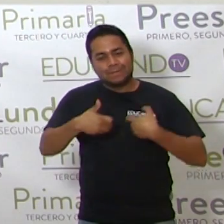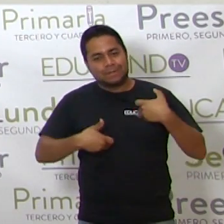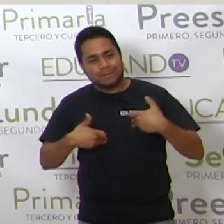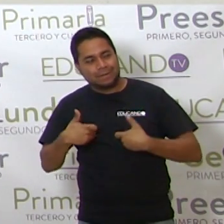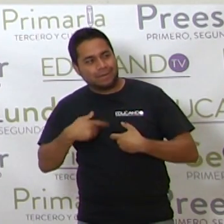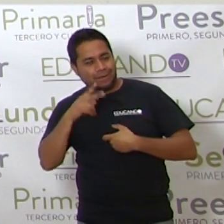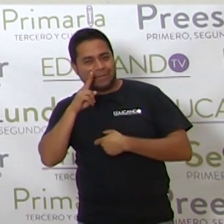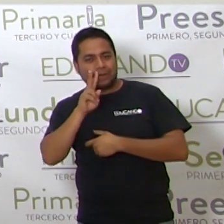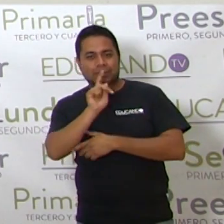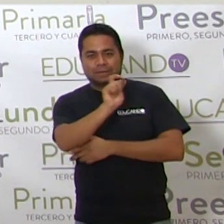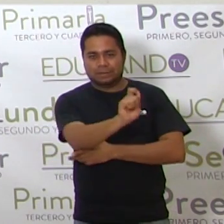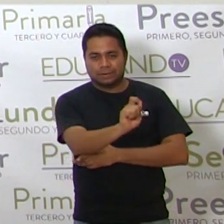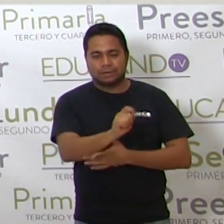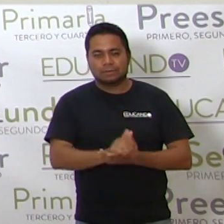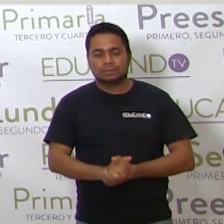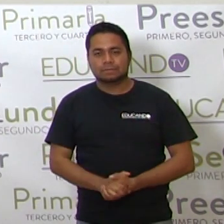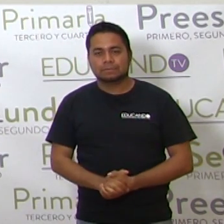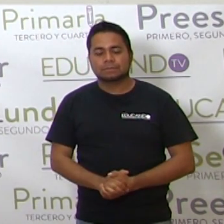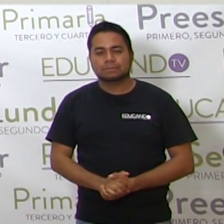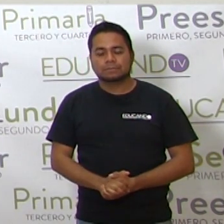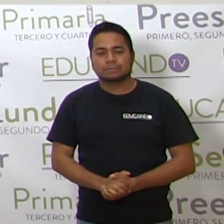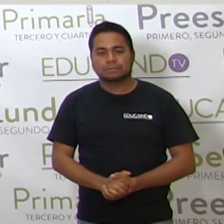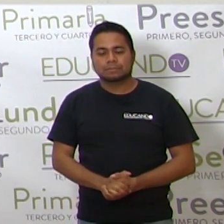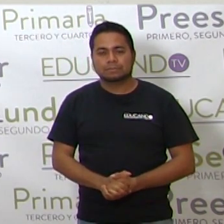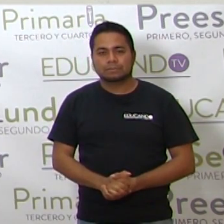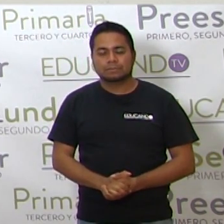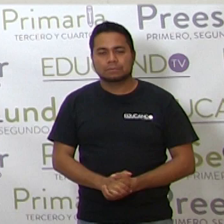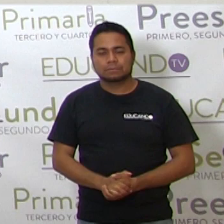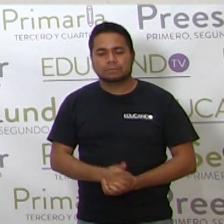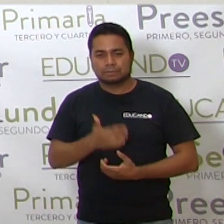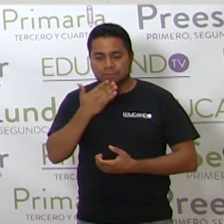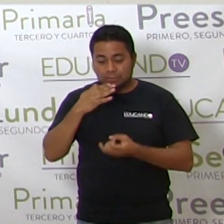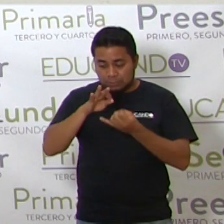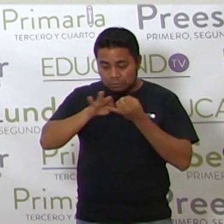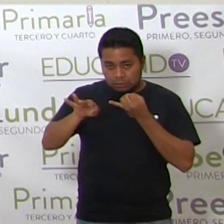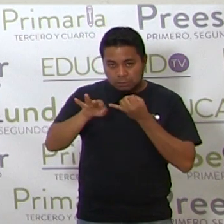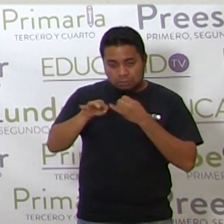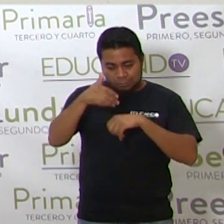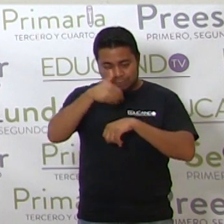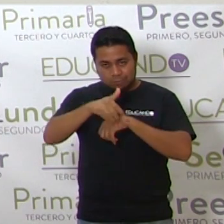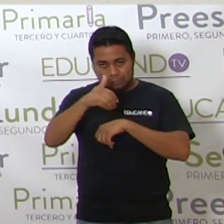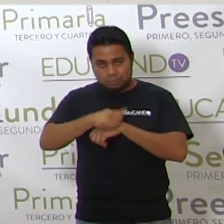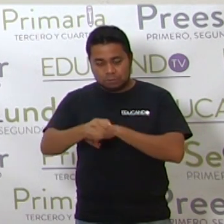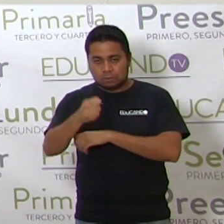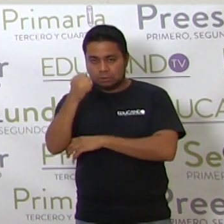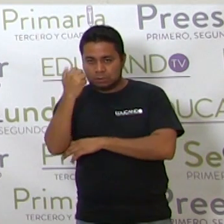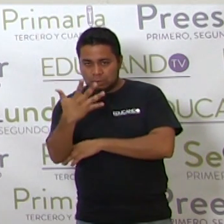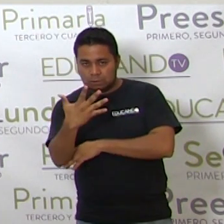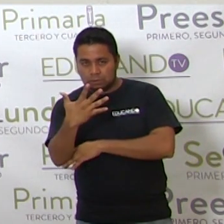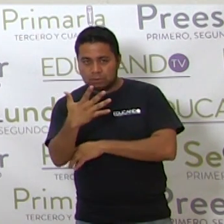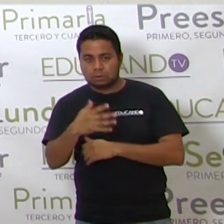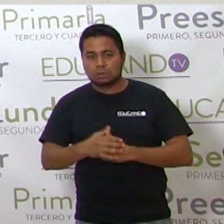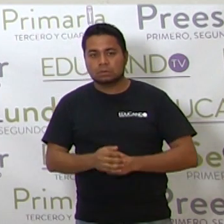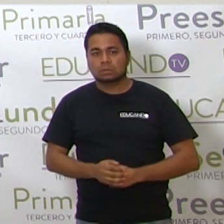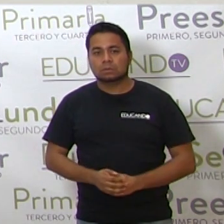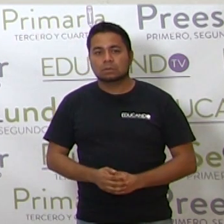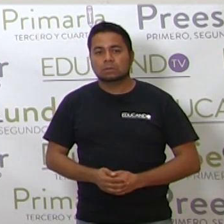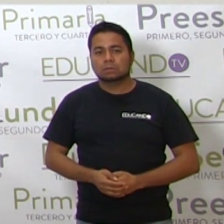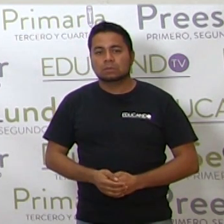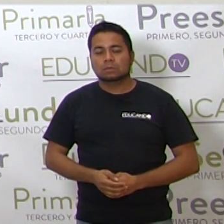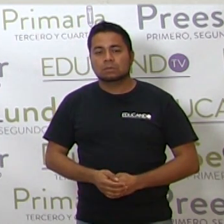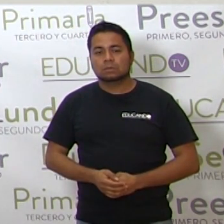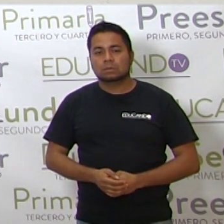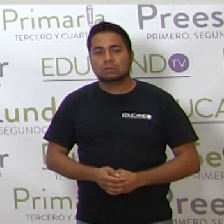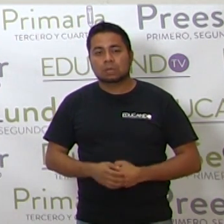ahora bien por último tenemos como número cinco presentar la